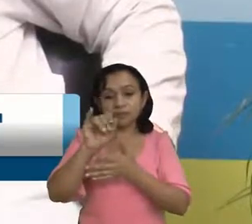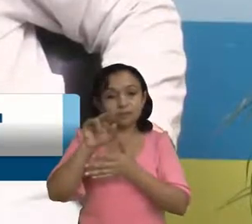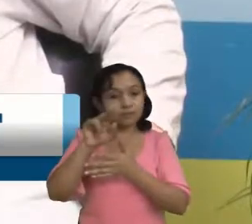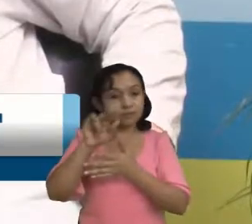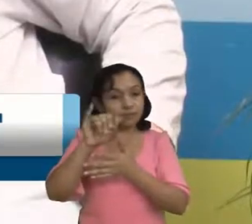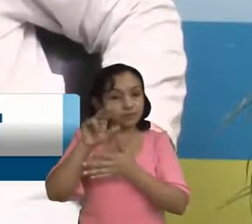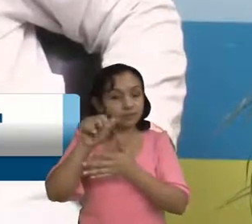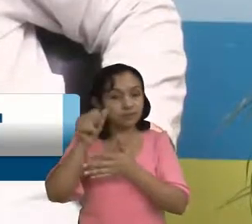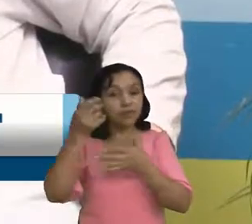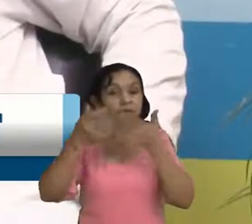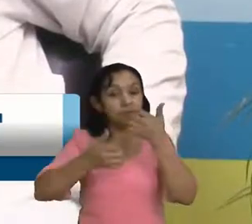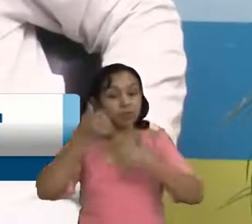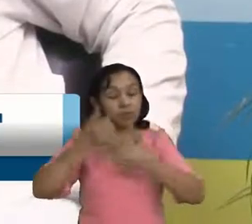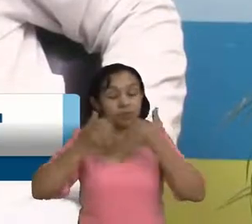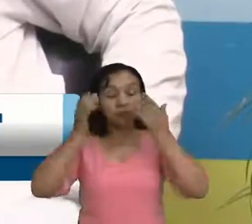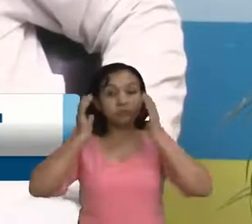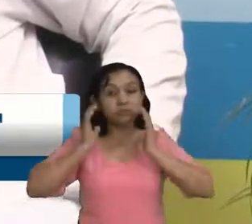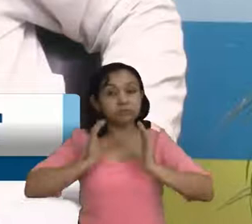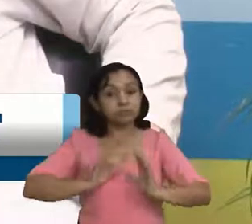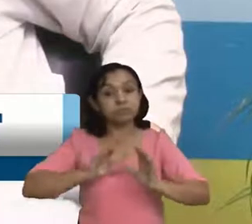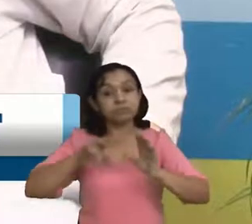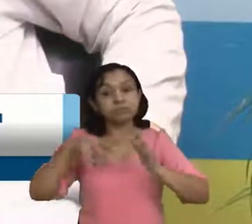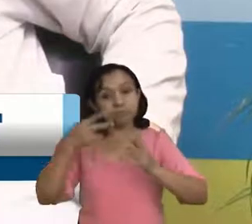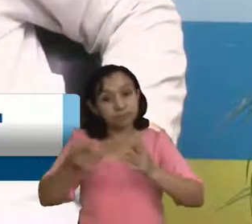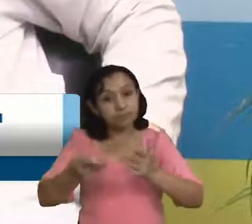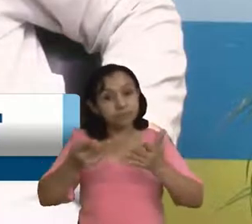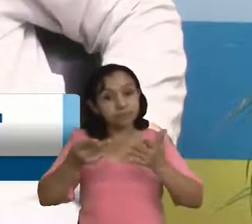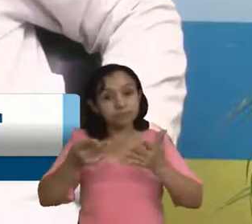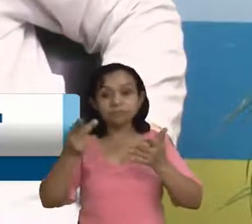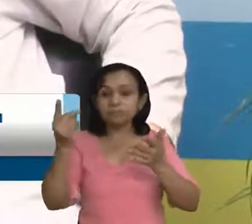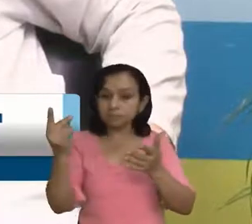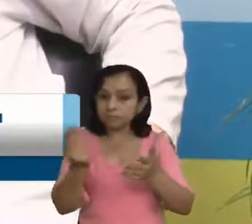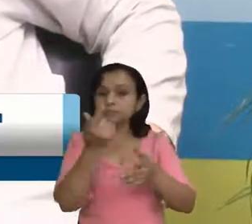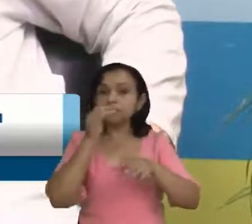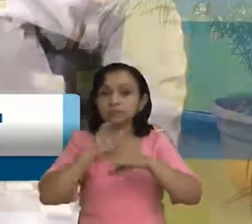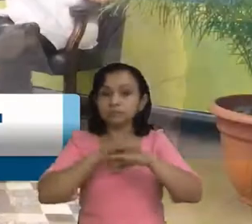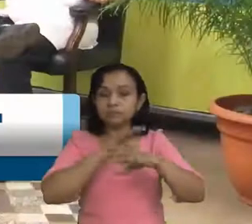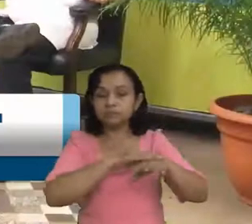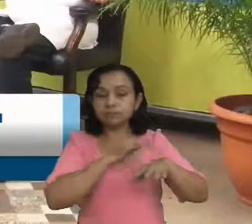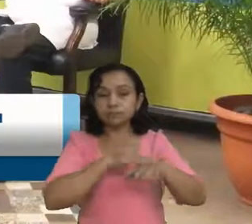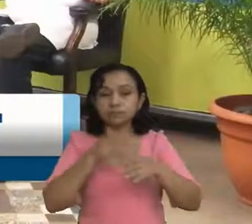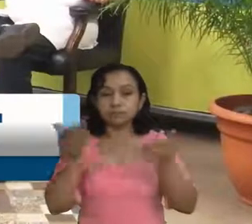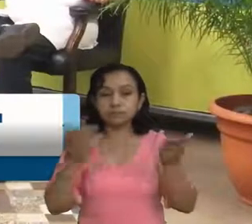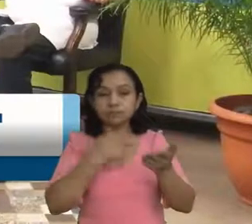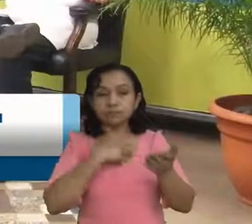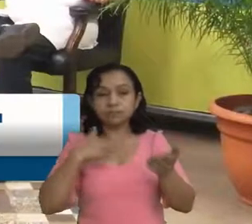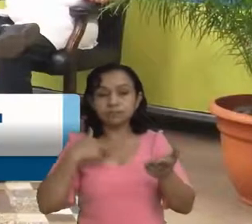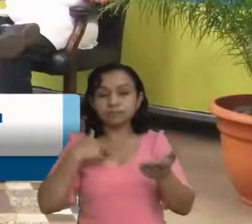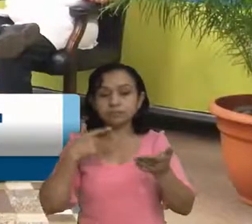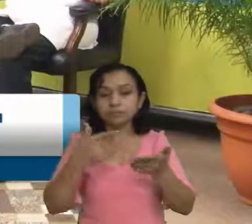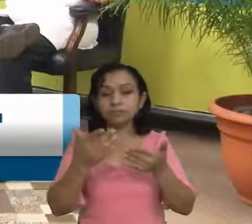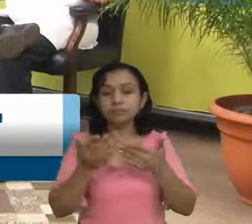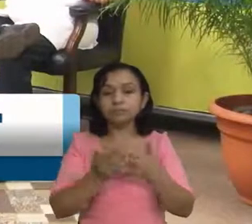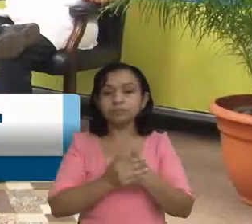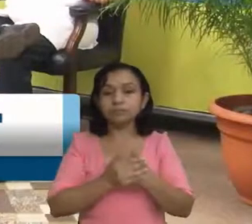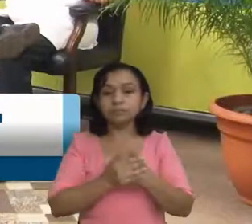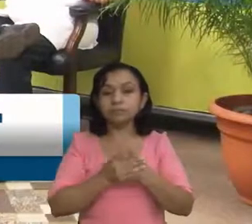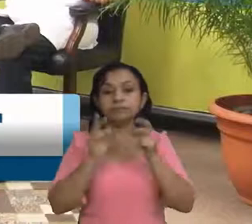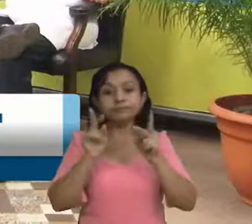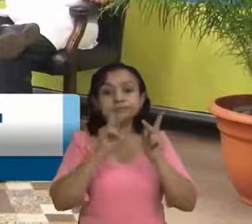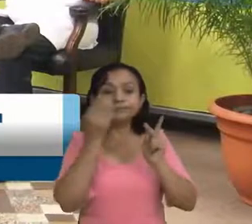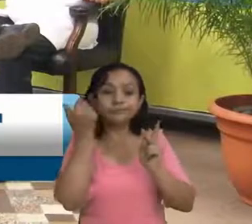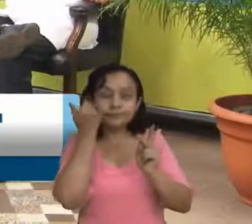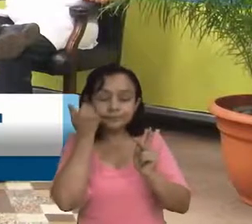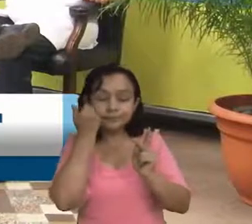una encefalopatía urémica. Entonces, obviamente, es una emergencia urológica verdadera. ¿Qué pasa cuando cae en la encefalopatía? El paciente comienza